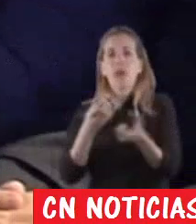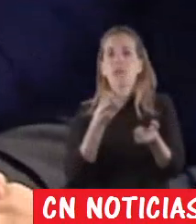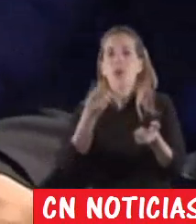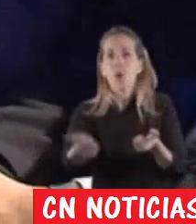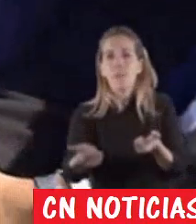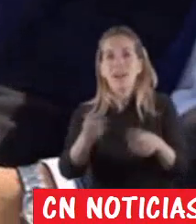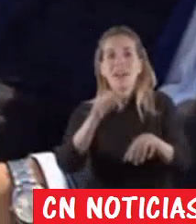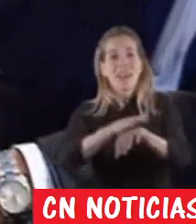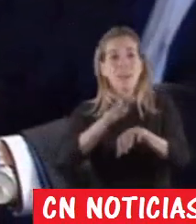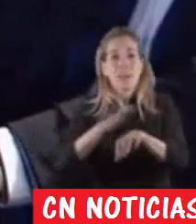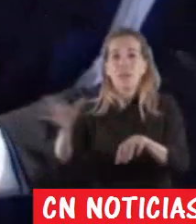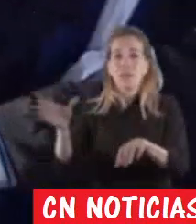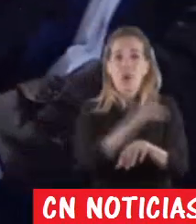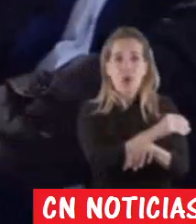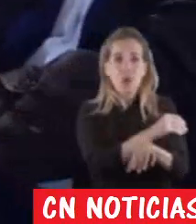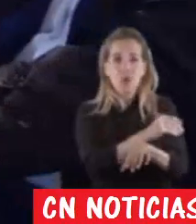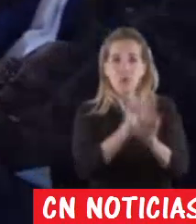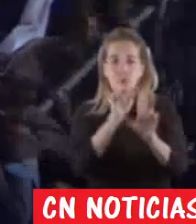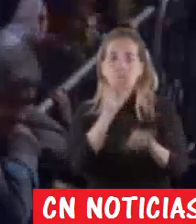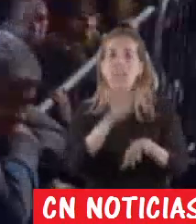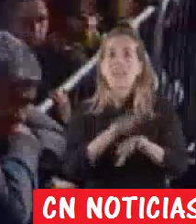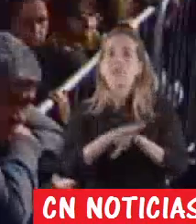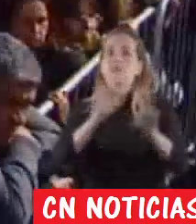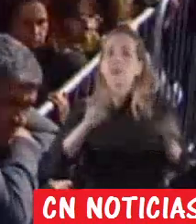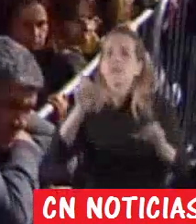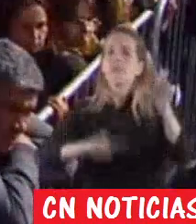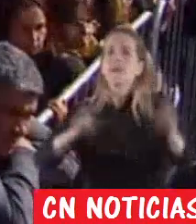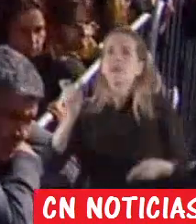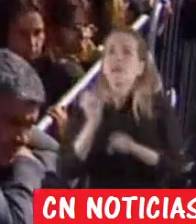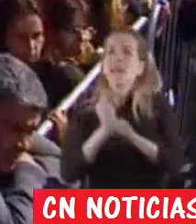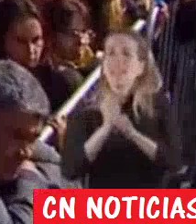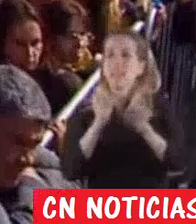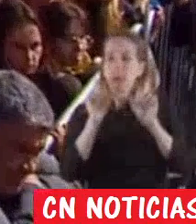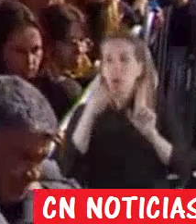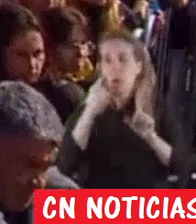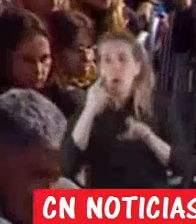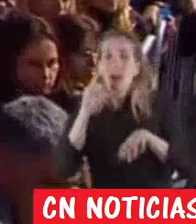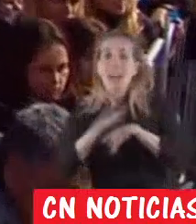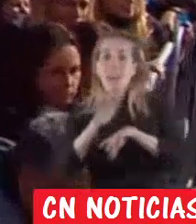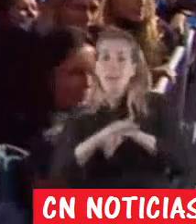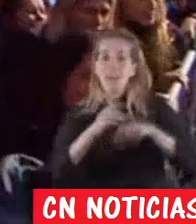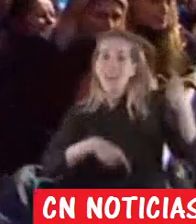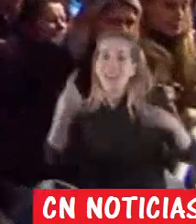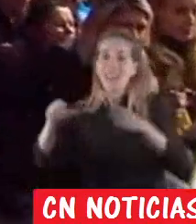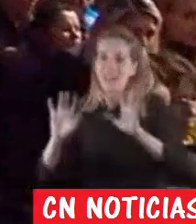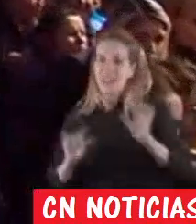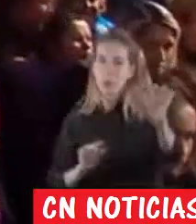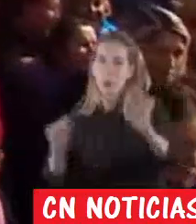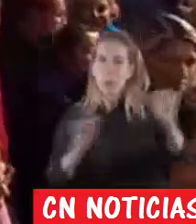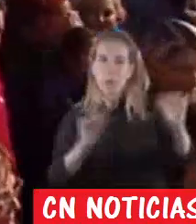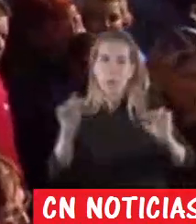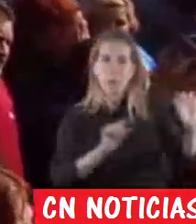Es responsabilidad de todos y es responsabilidad del que trabaja. No todas las responsabilidades son iguales, pero todos tienen su cuota de responsabilidad y